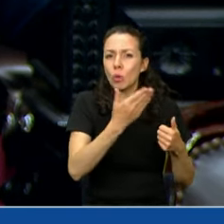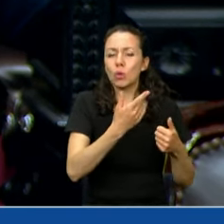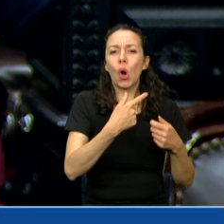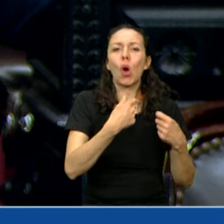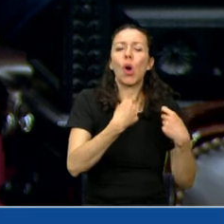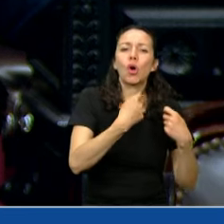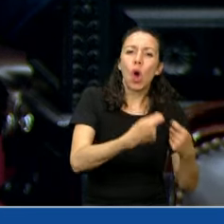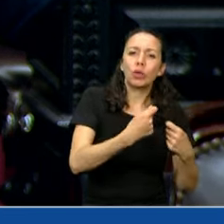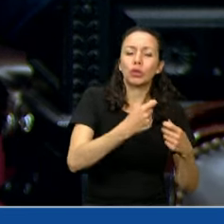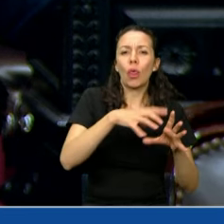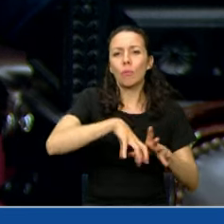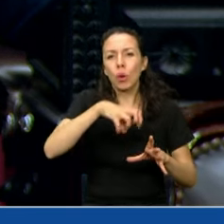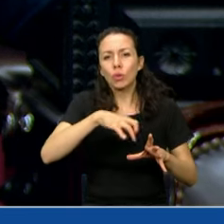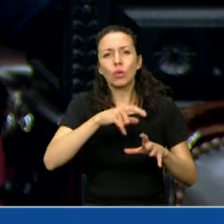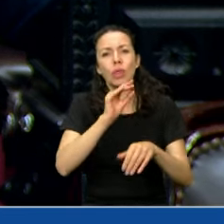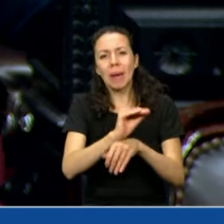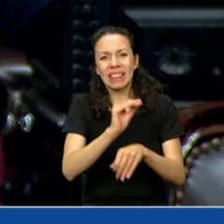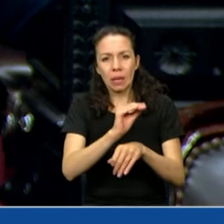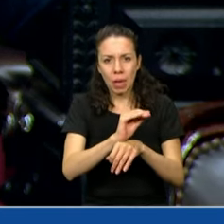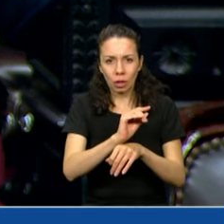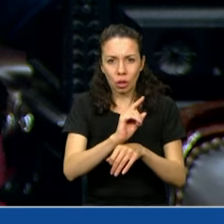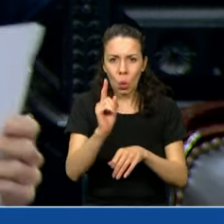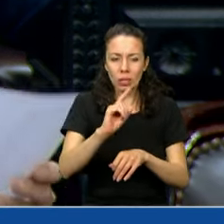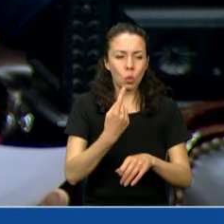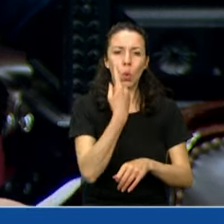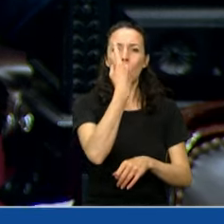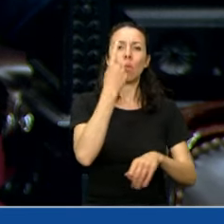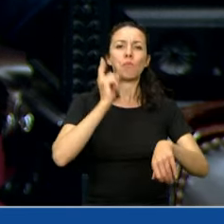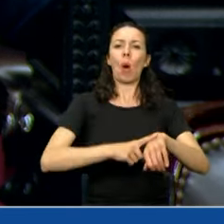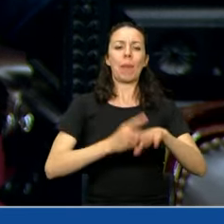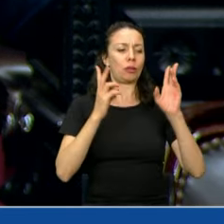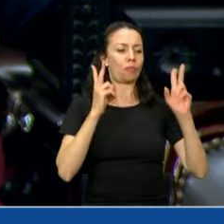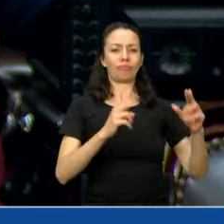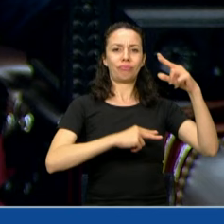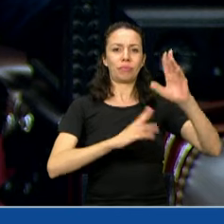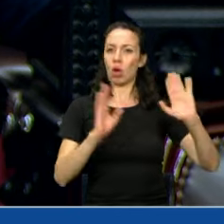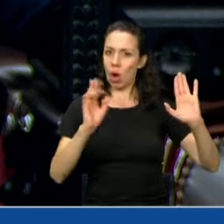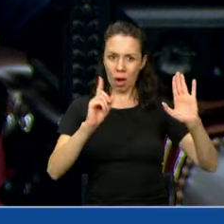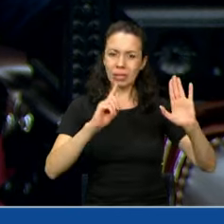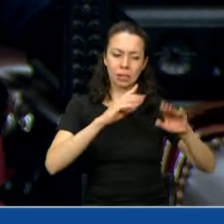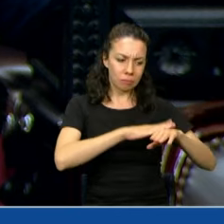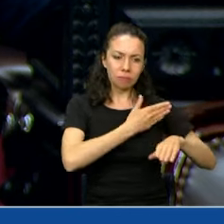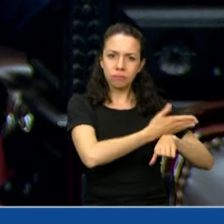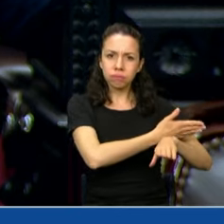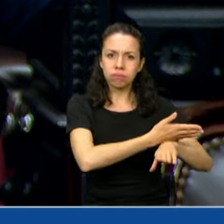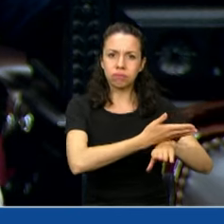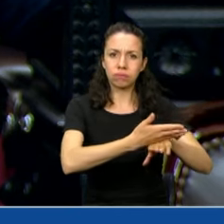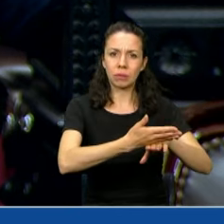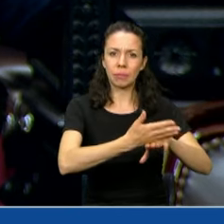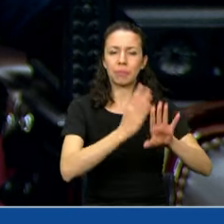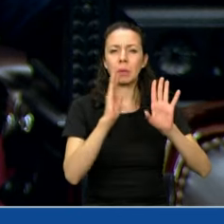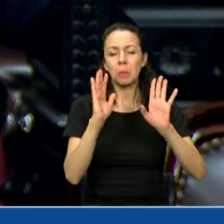mantenimiento porque esto es un proyecto integrado no es solamente una foto pero no solo eso yo quiero preguntarle al presidente de la